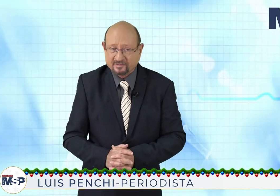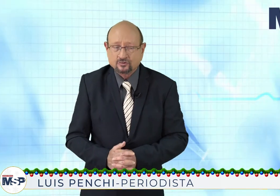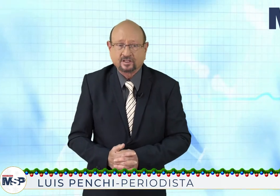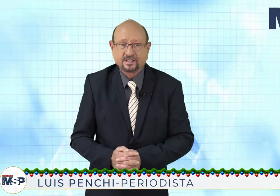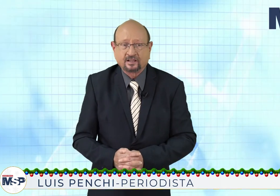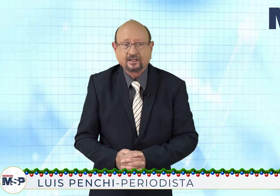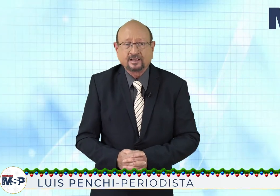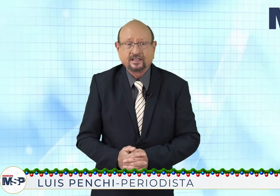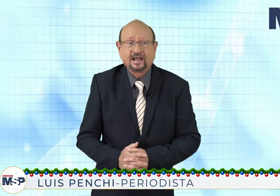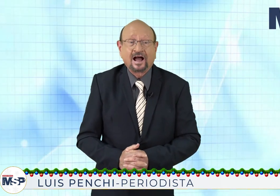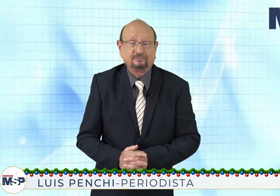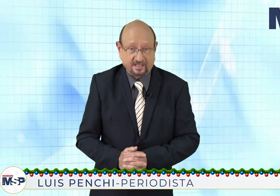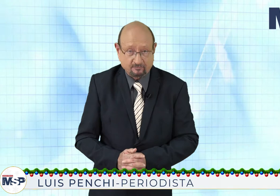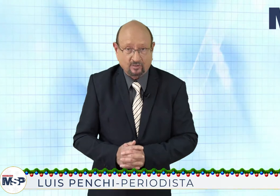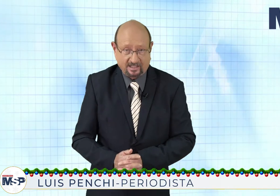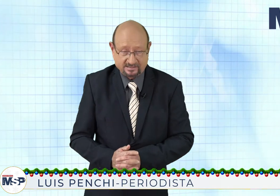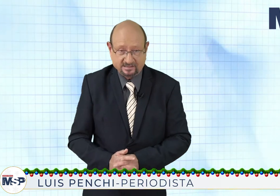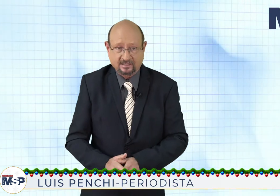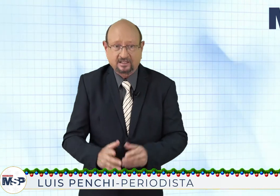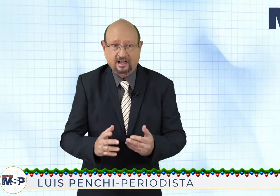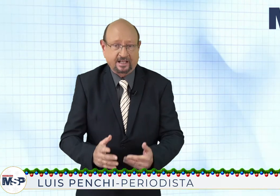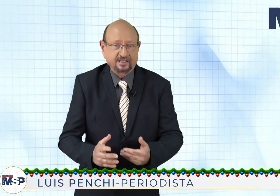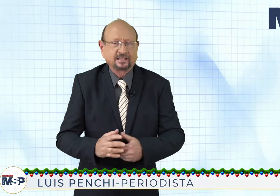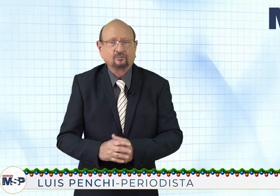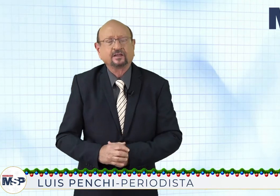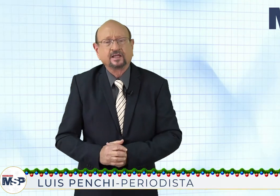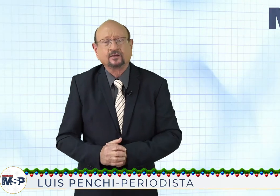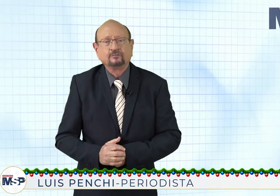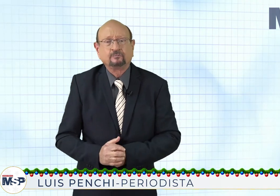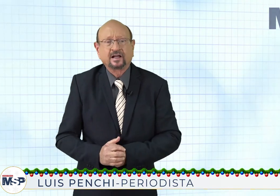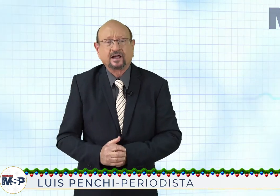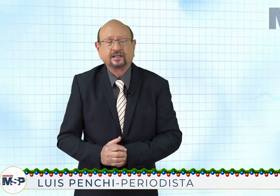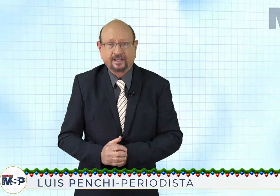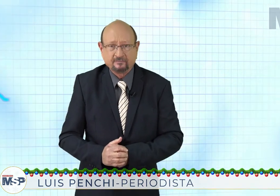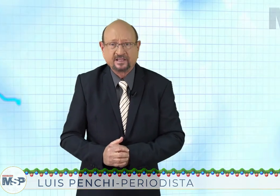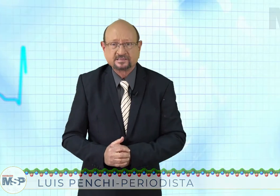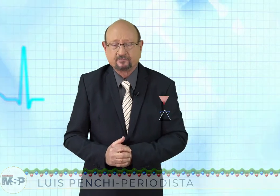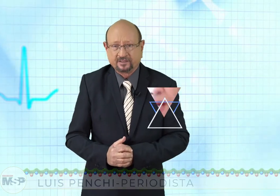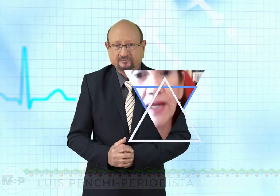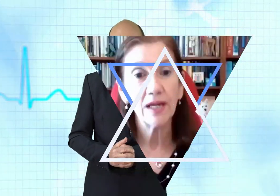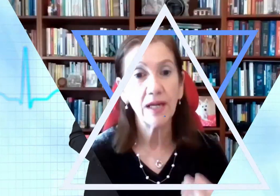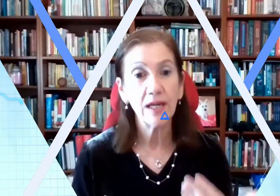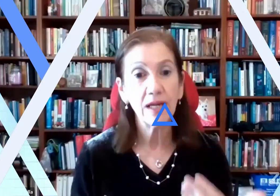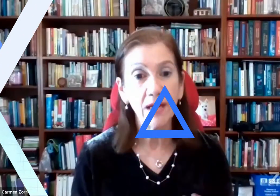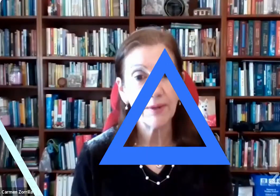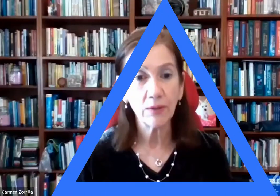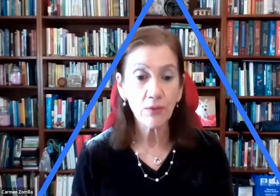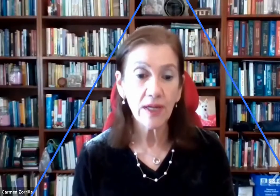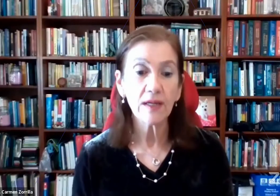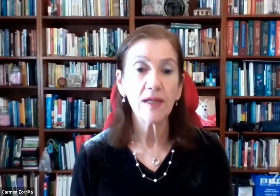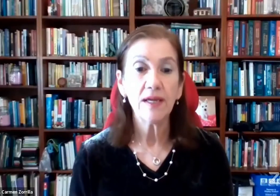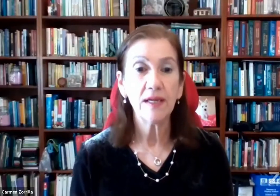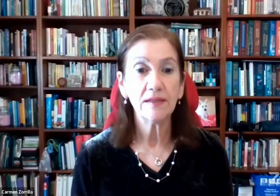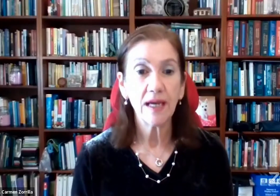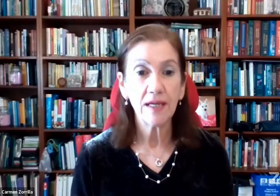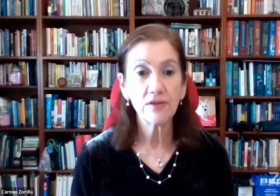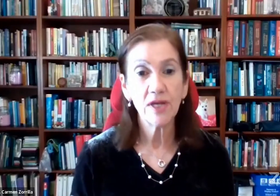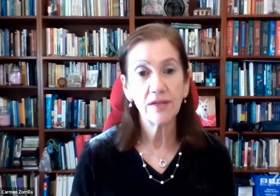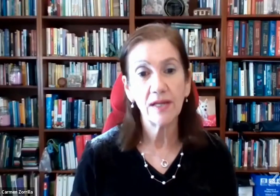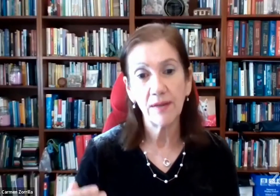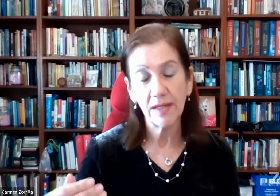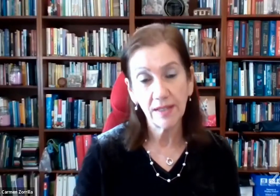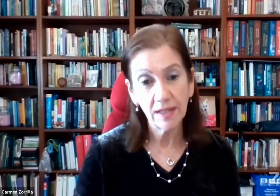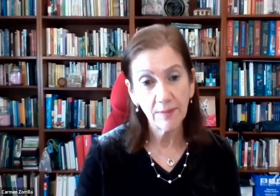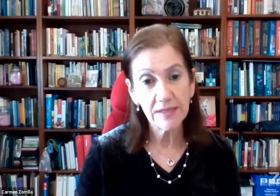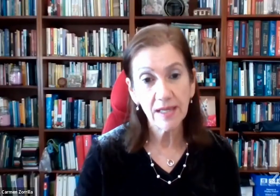doctora Carmen Zorrilla y Javier Morales. Aquí está lo que dijeron para MSP. Que la vacuna está